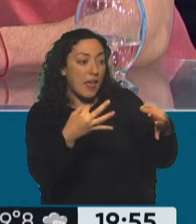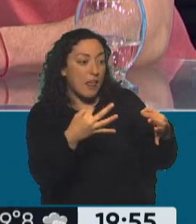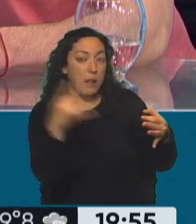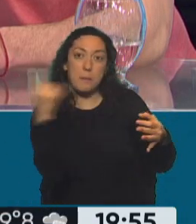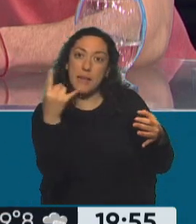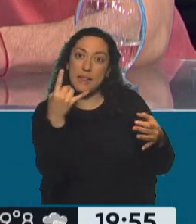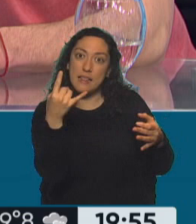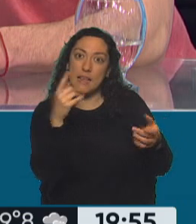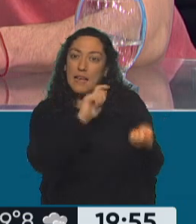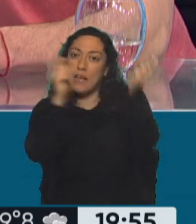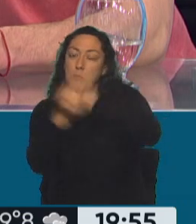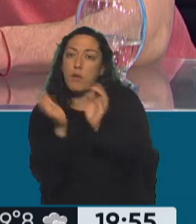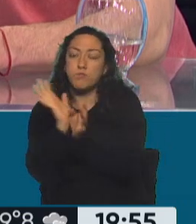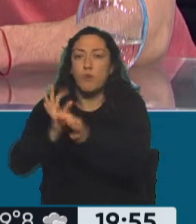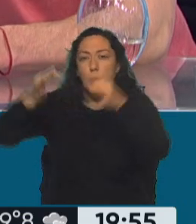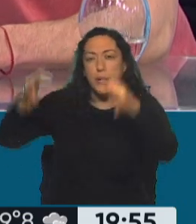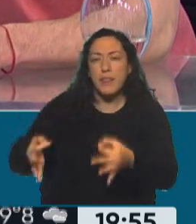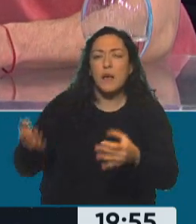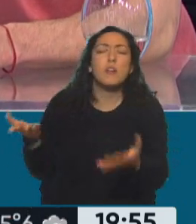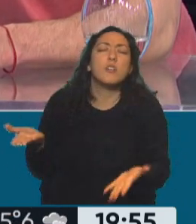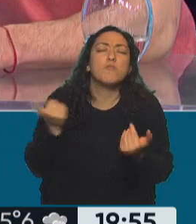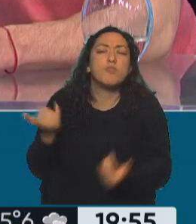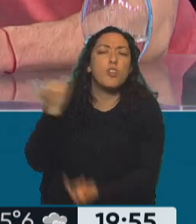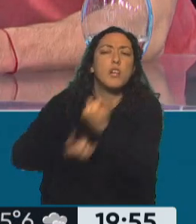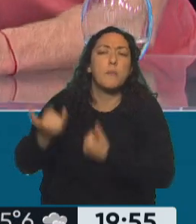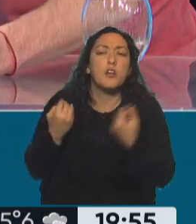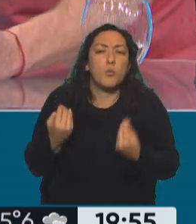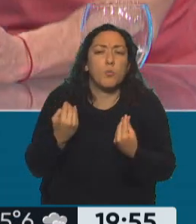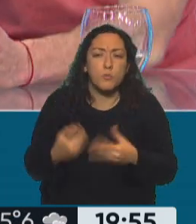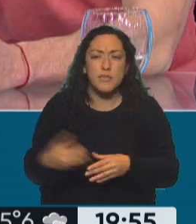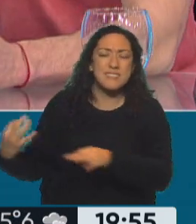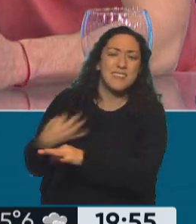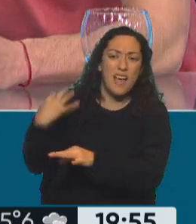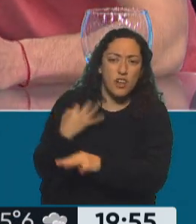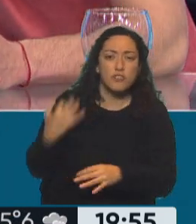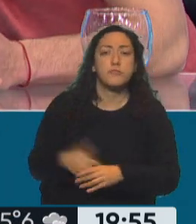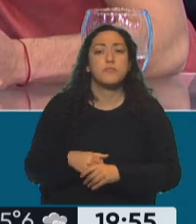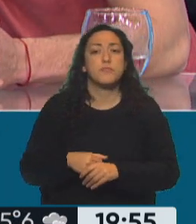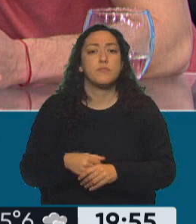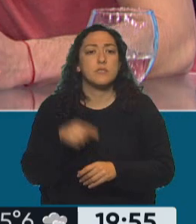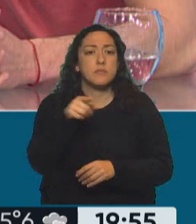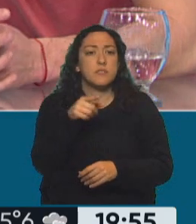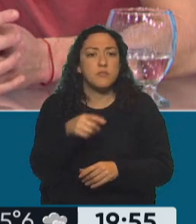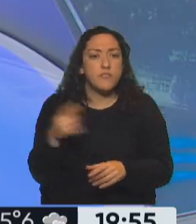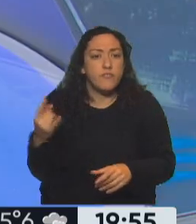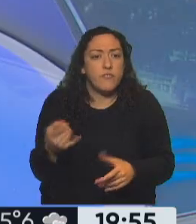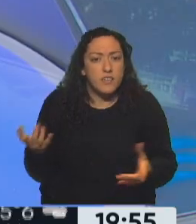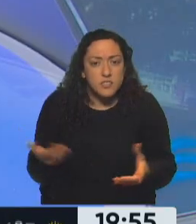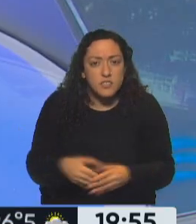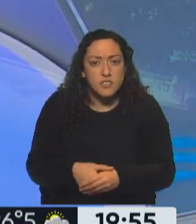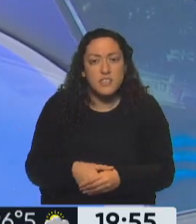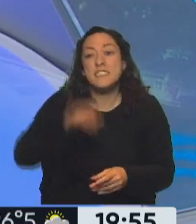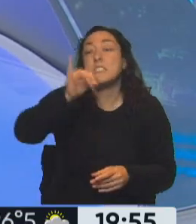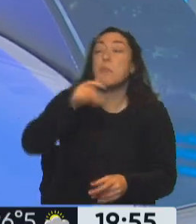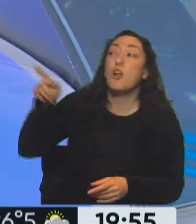miente y te la devuelve como una verdad. Repetímelo, ¿cómo es eso? No, Enséñanos. Pero eso es una enorme banalidad. Pero Es que una lo